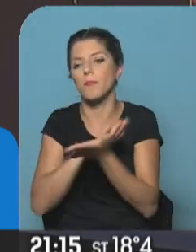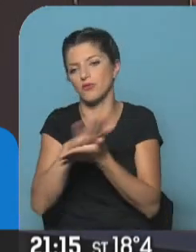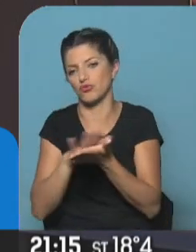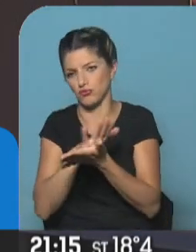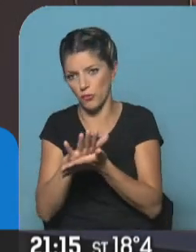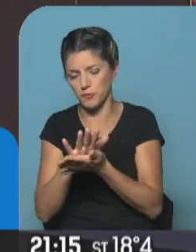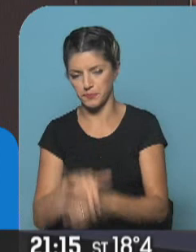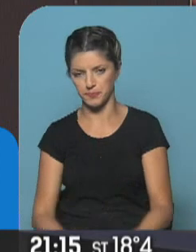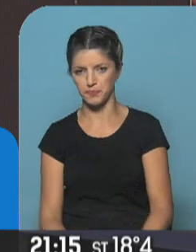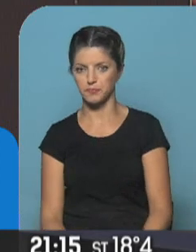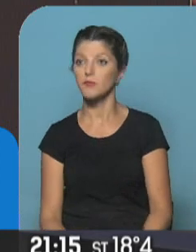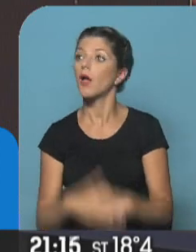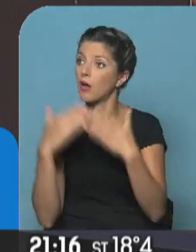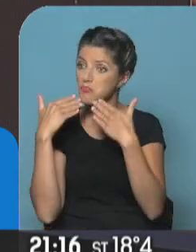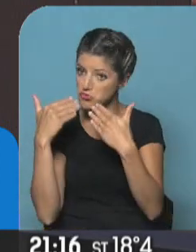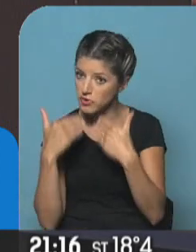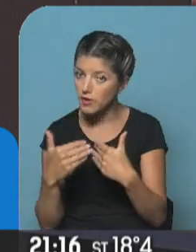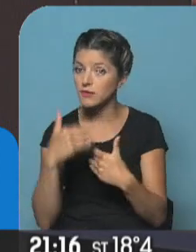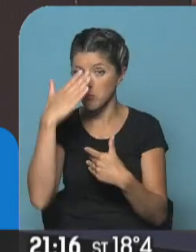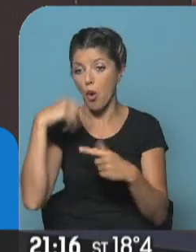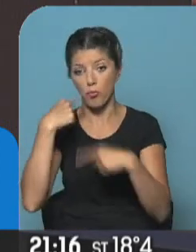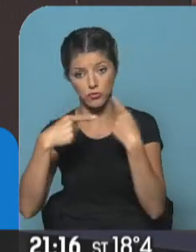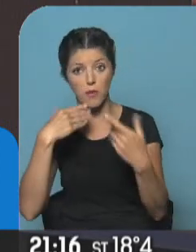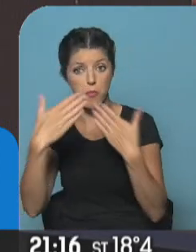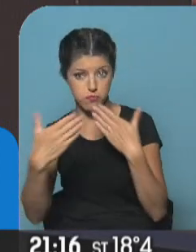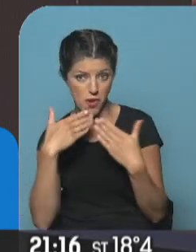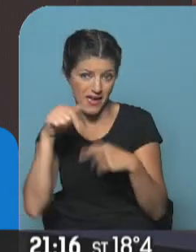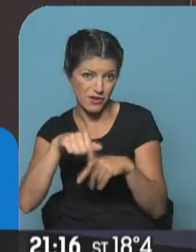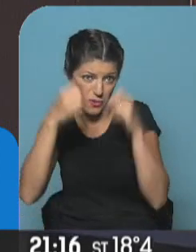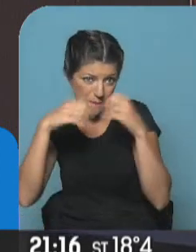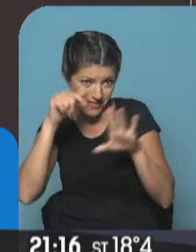situación. Diputado, muchas gracias y seguiremos el diálogo porque este tema recién comienza y se va a debatir allí. Muy amable.